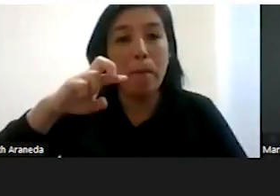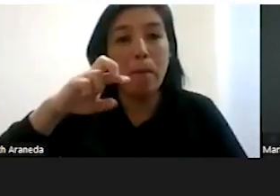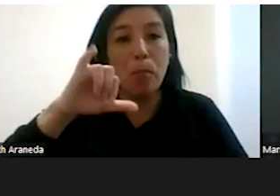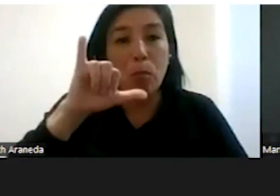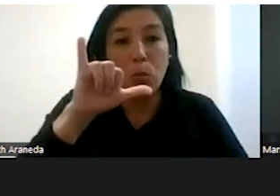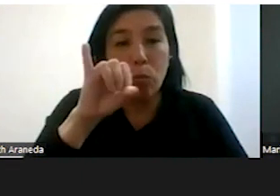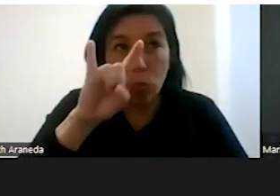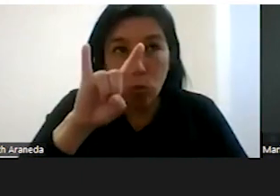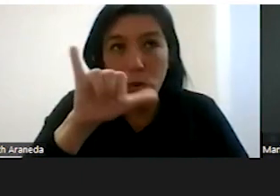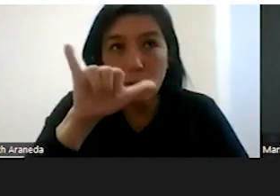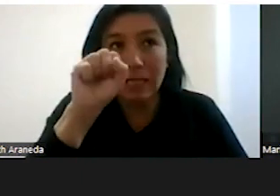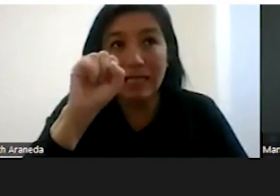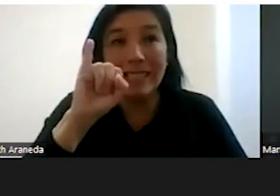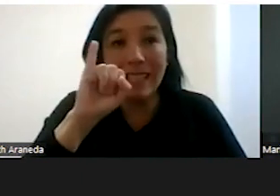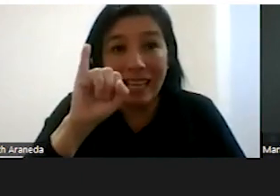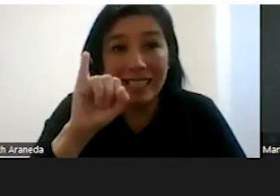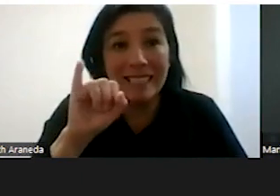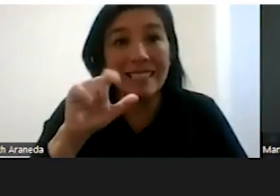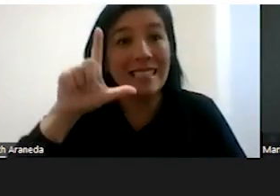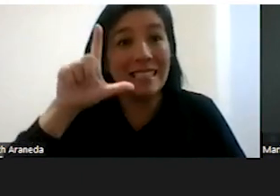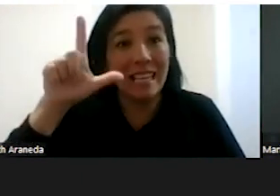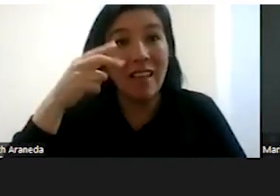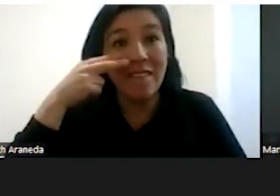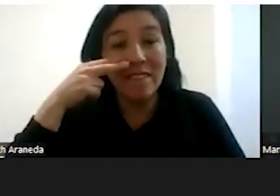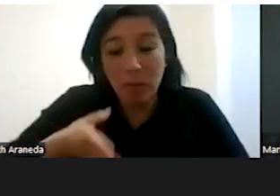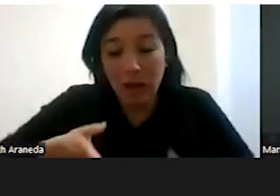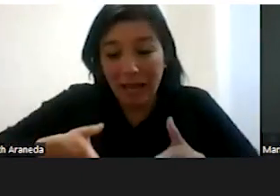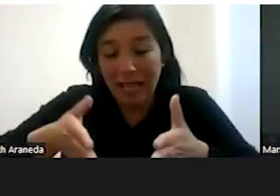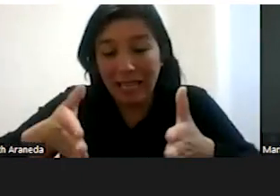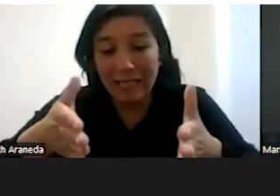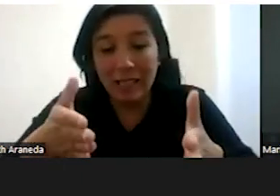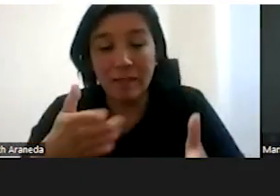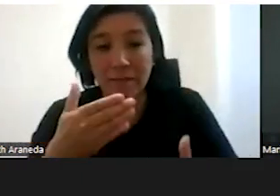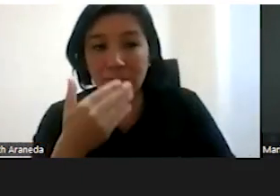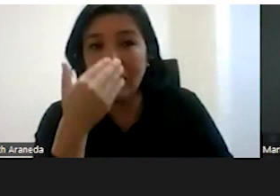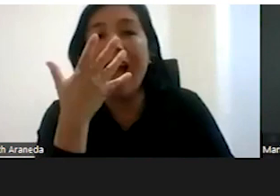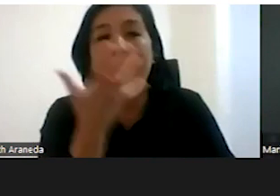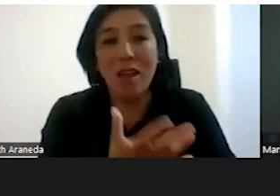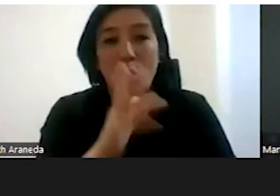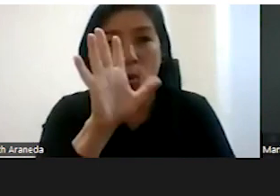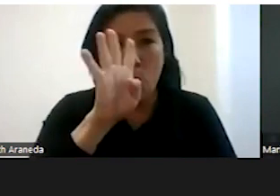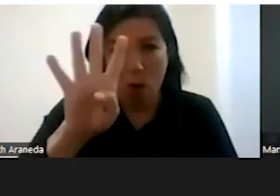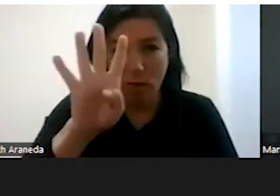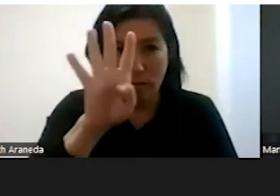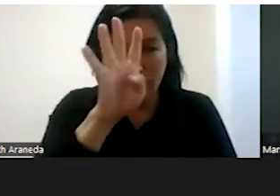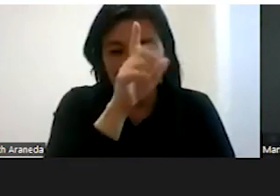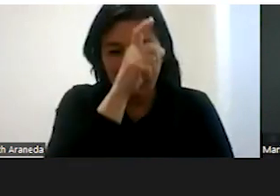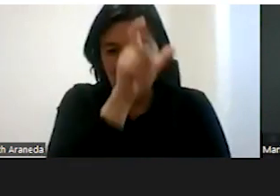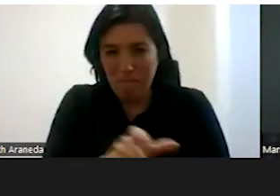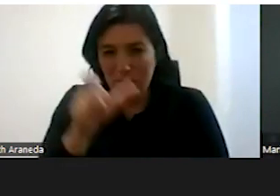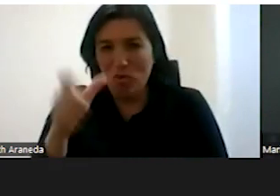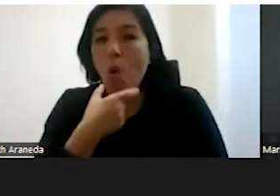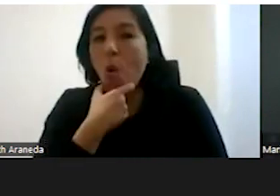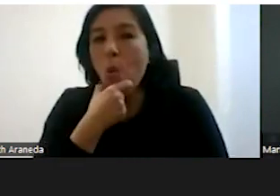en unos pocos pozos de sondeo cerca del camino, frente a Puyay 8, 4 esqueletos. Y eso fue